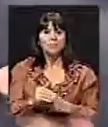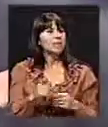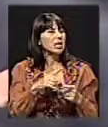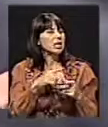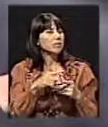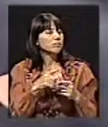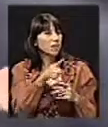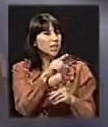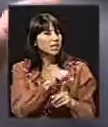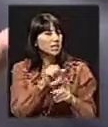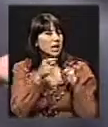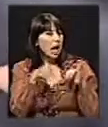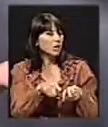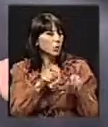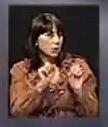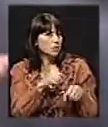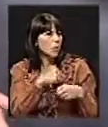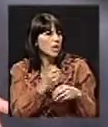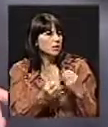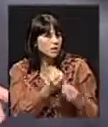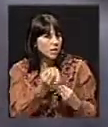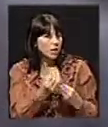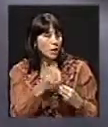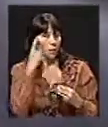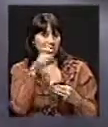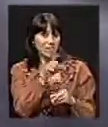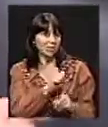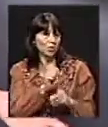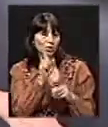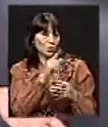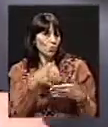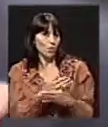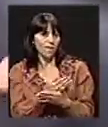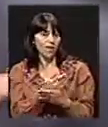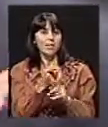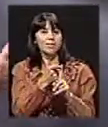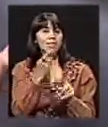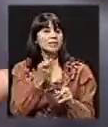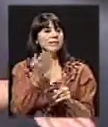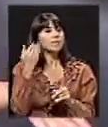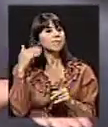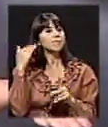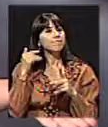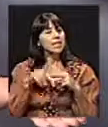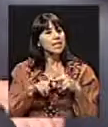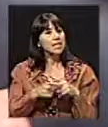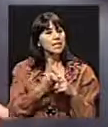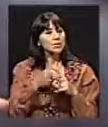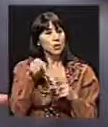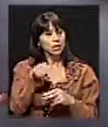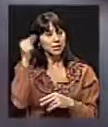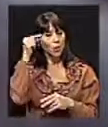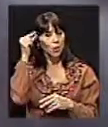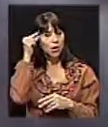ese caso? Porque es una situación que no es nueva, ¿verdad? Desde el inicio, pues, por ejemplo, de este